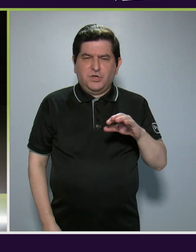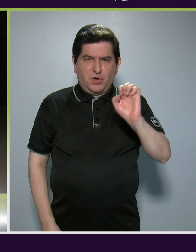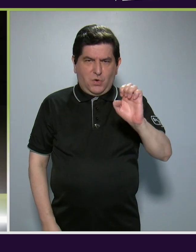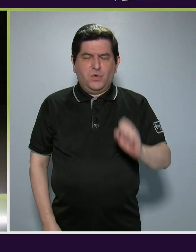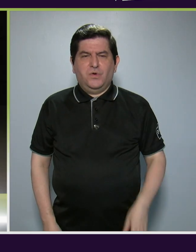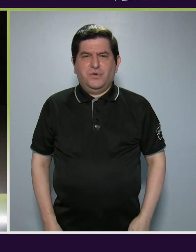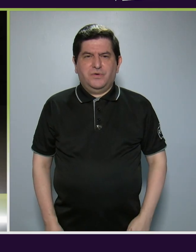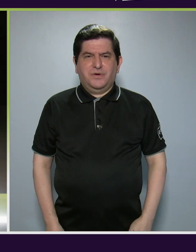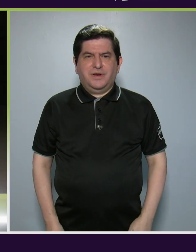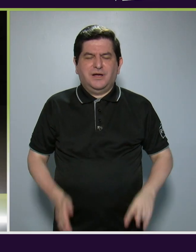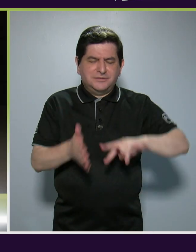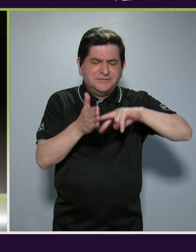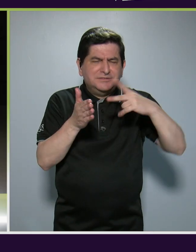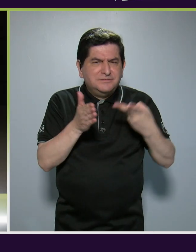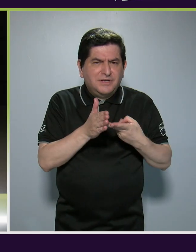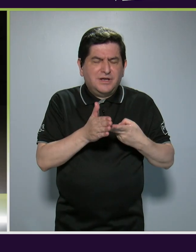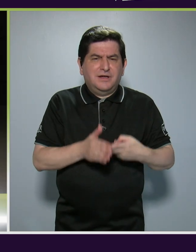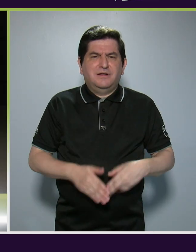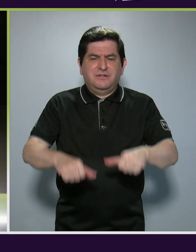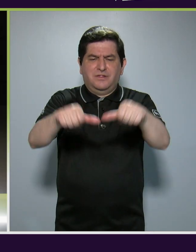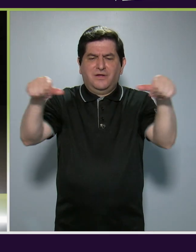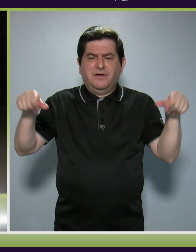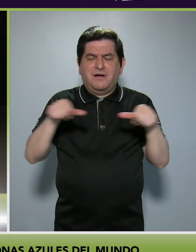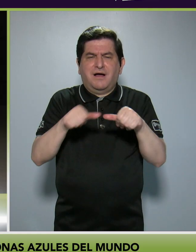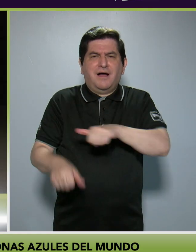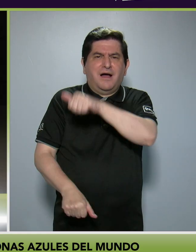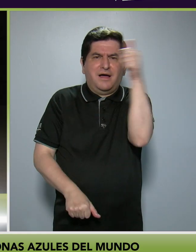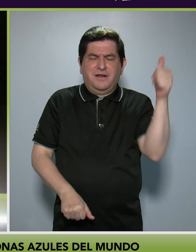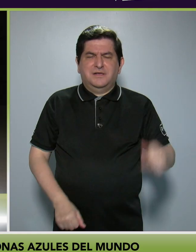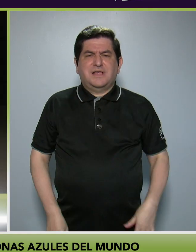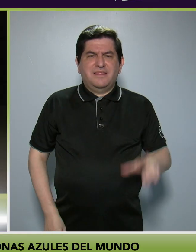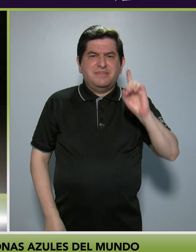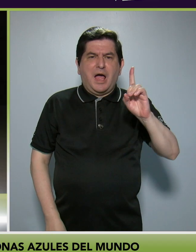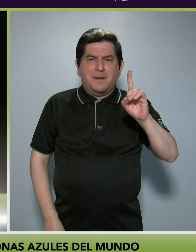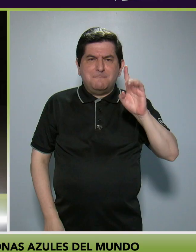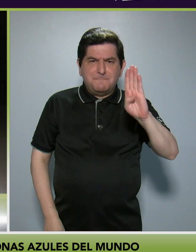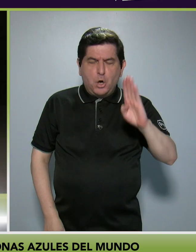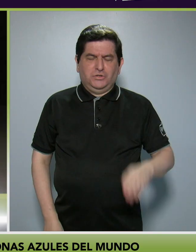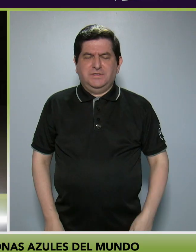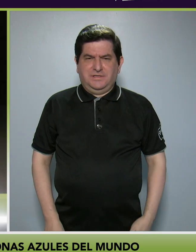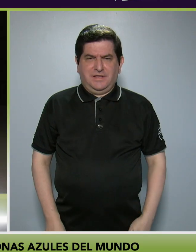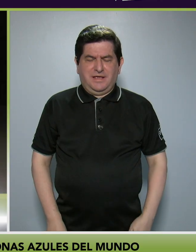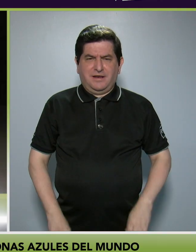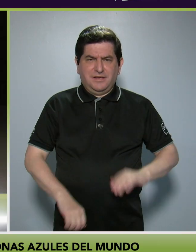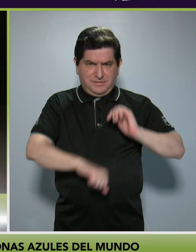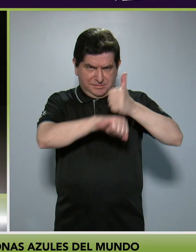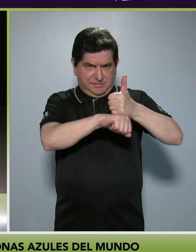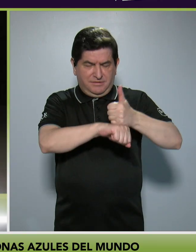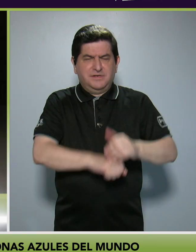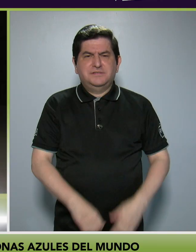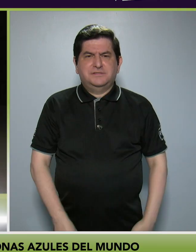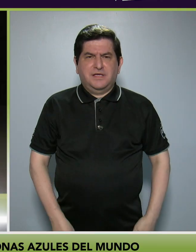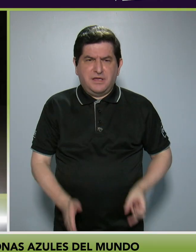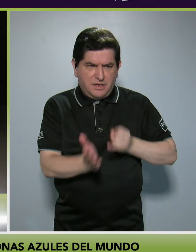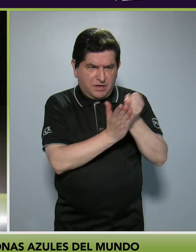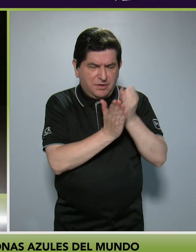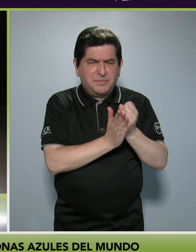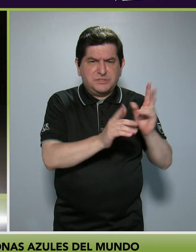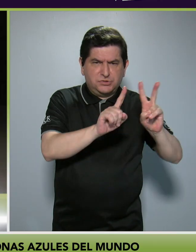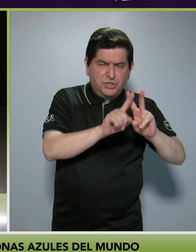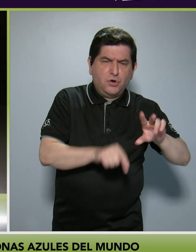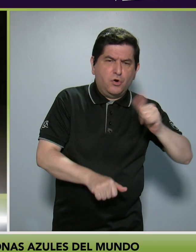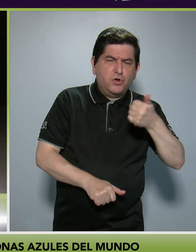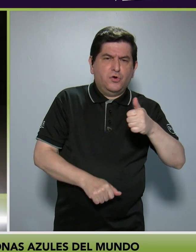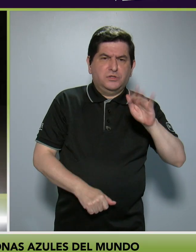de zona azul se le acuña a Adam Boettner, quien investigó, además de la península de Nicoya, otras 4